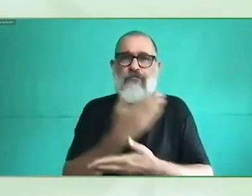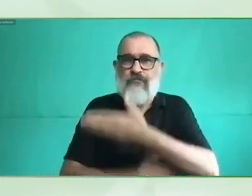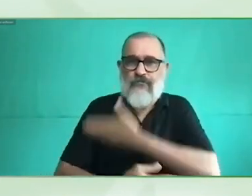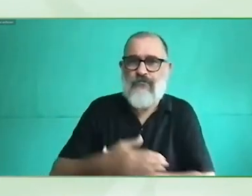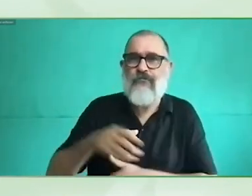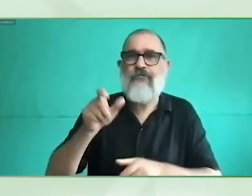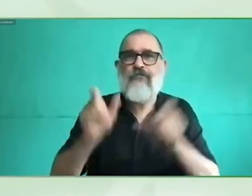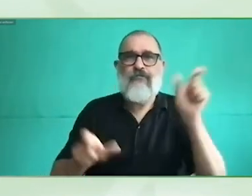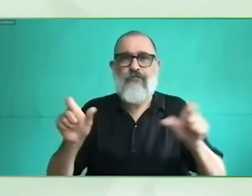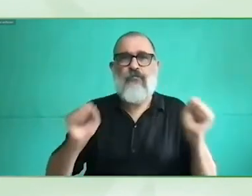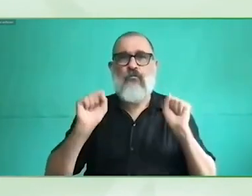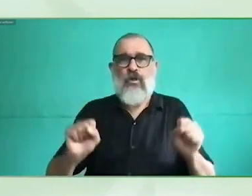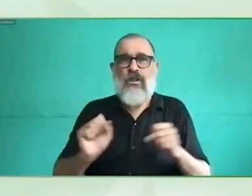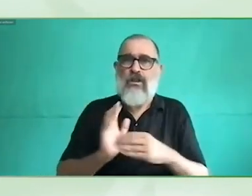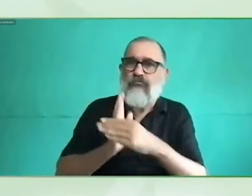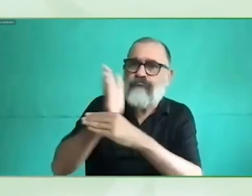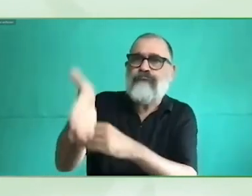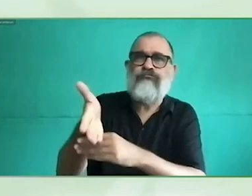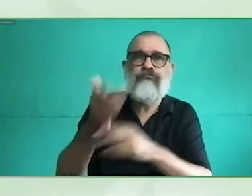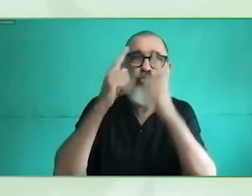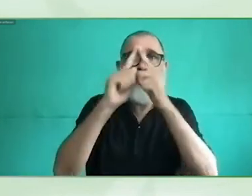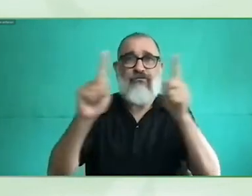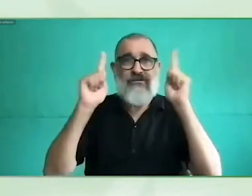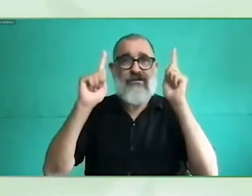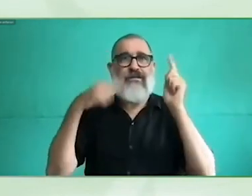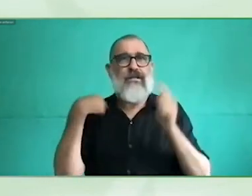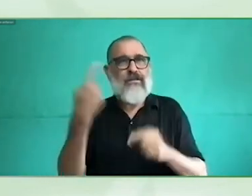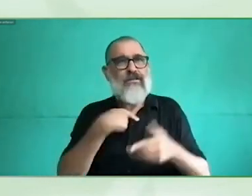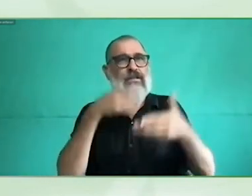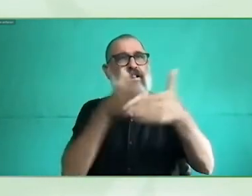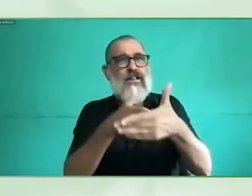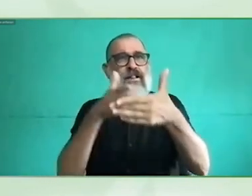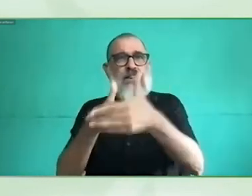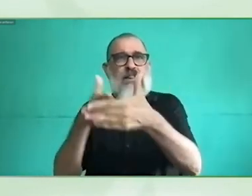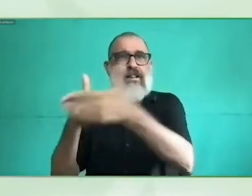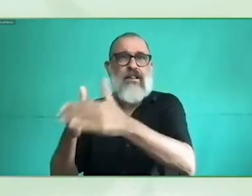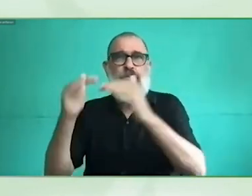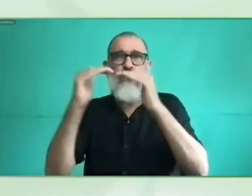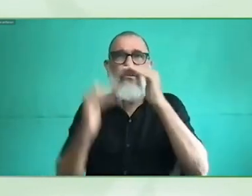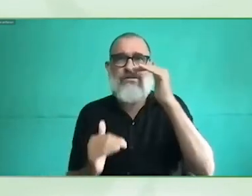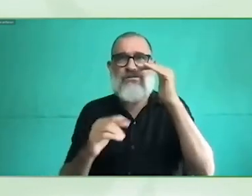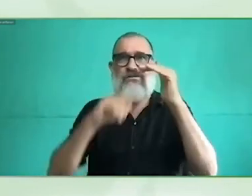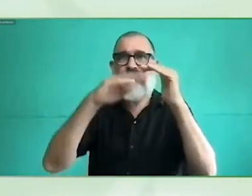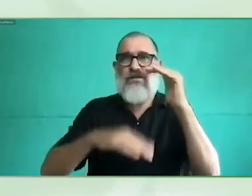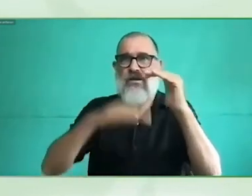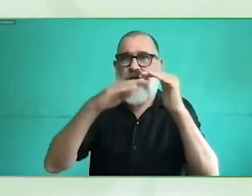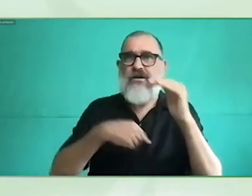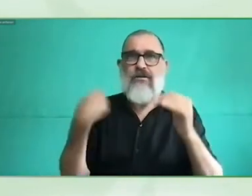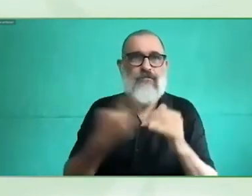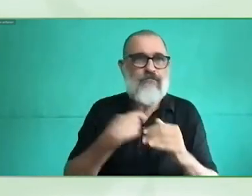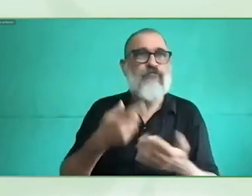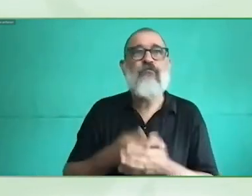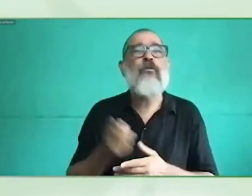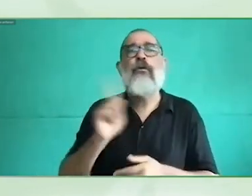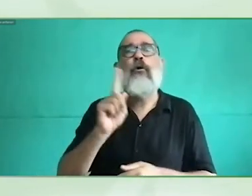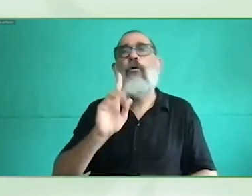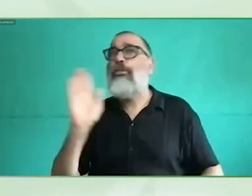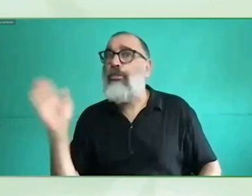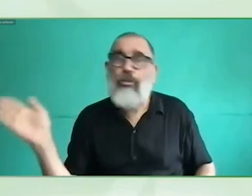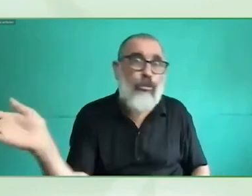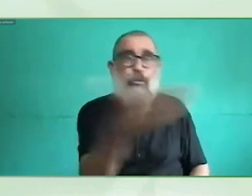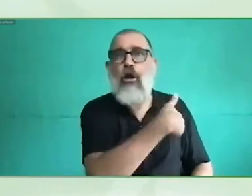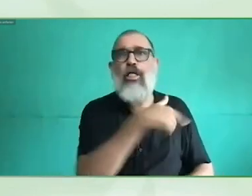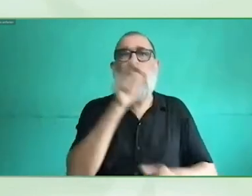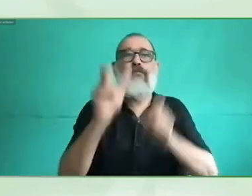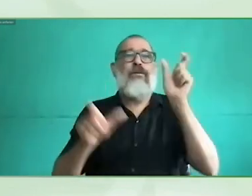comenté Sí mi universidad cuando estudié no había ascensor No me pregunten